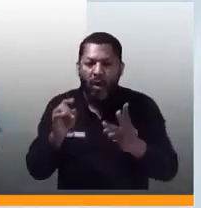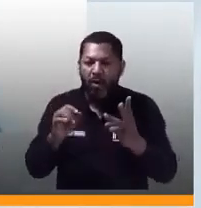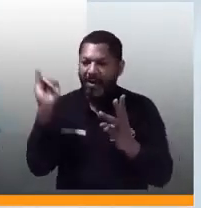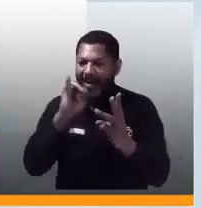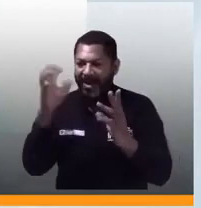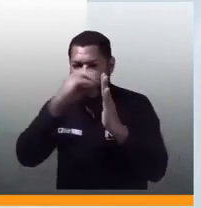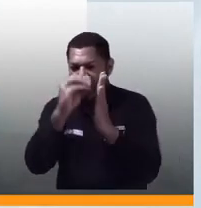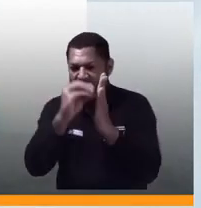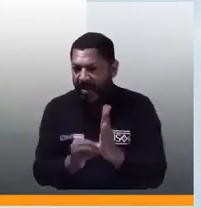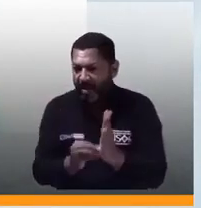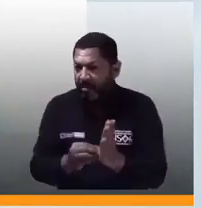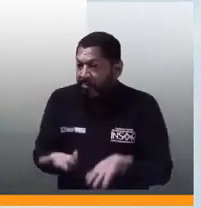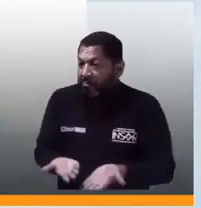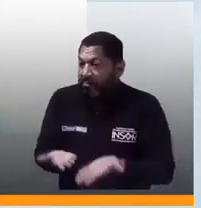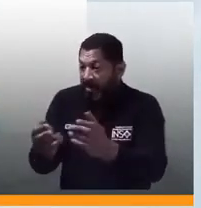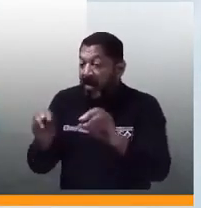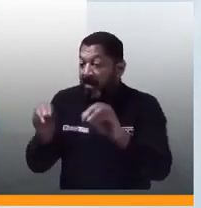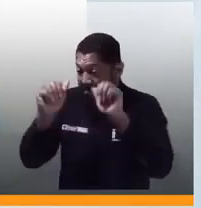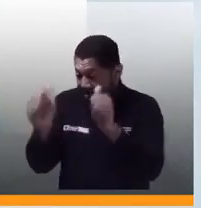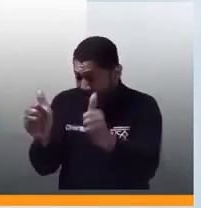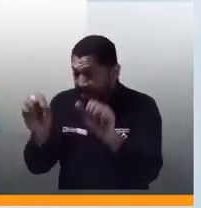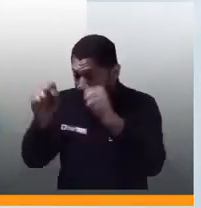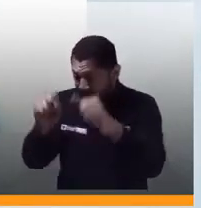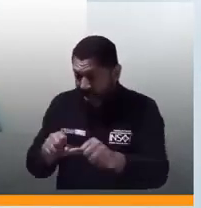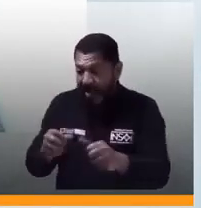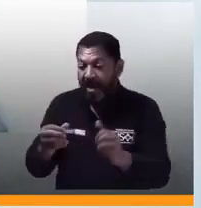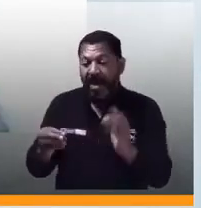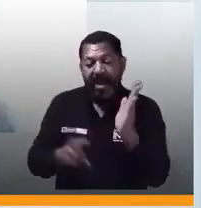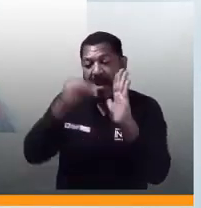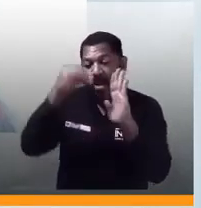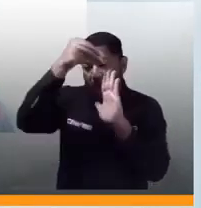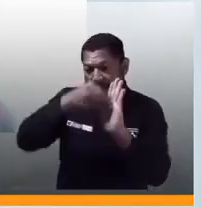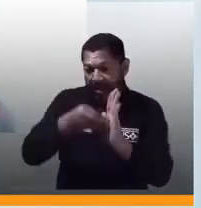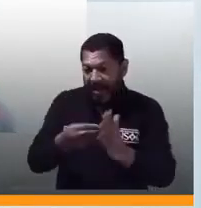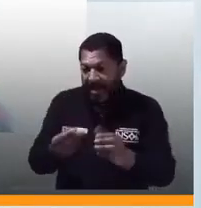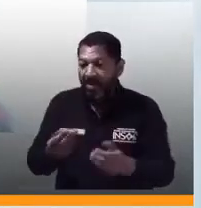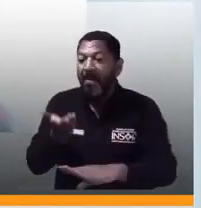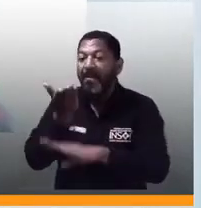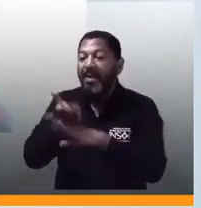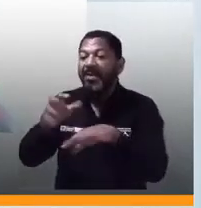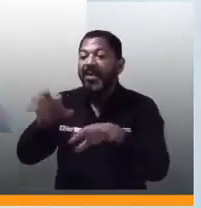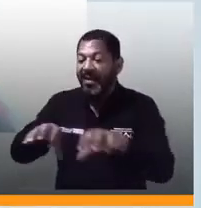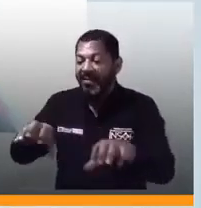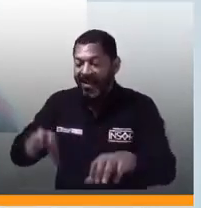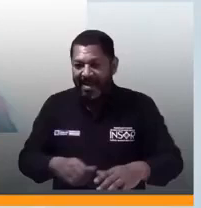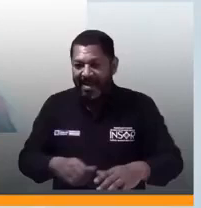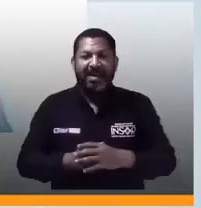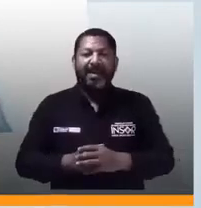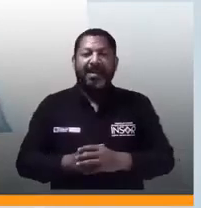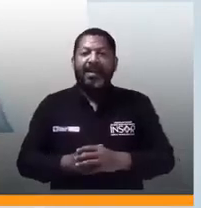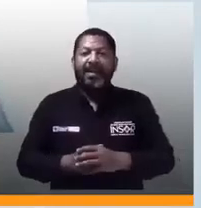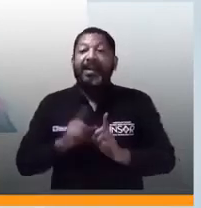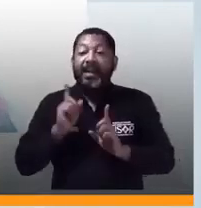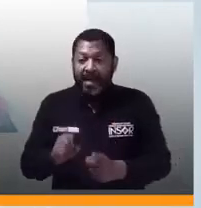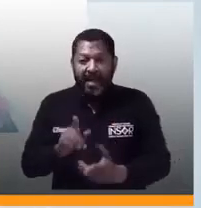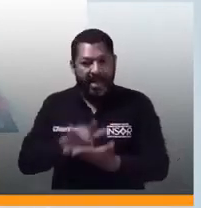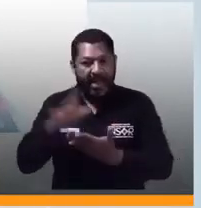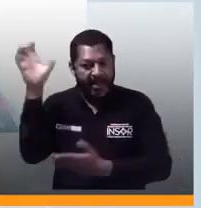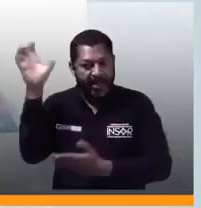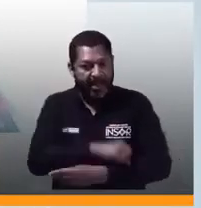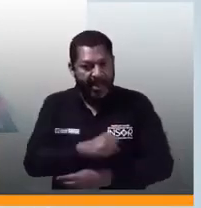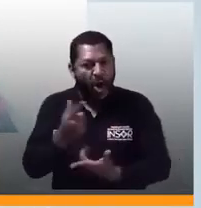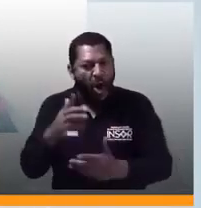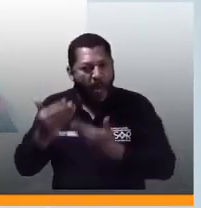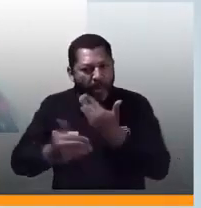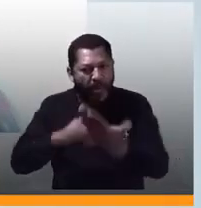presenten el resultado de una actividad que les estamos proponiendo. Allí pues ocurren varias cosas, o sea, hay un aprendizaje invisible